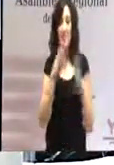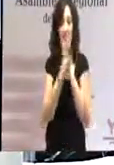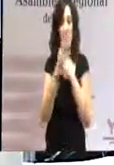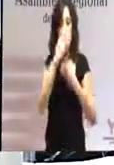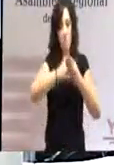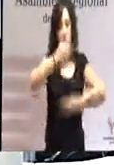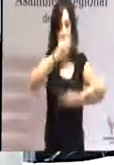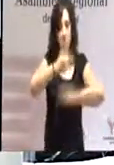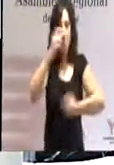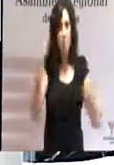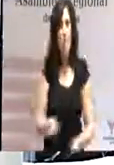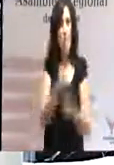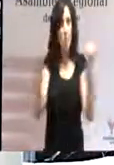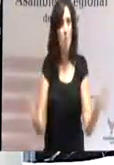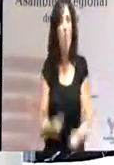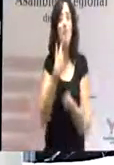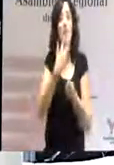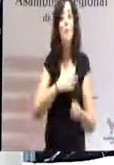se nos anunciaba